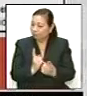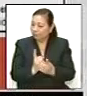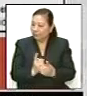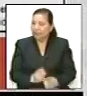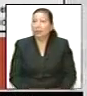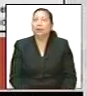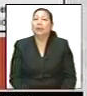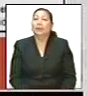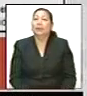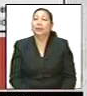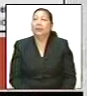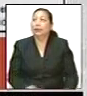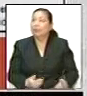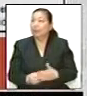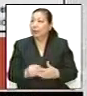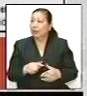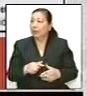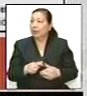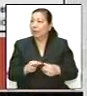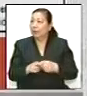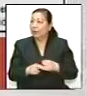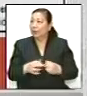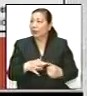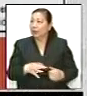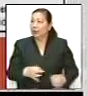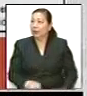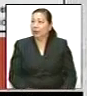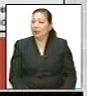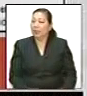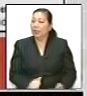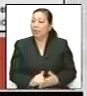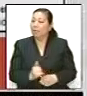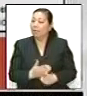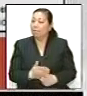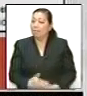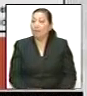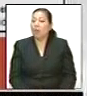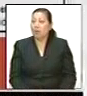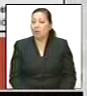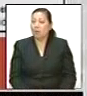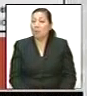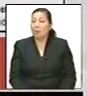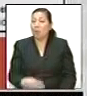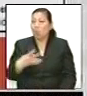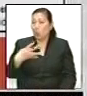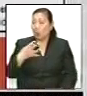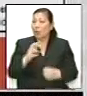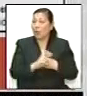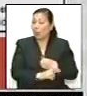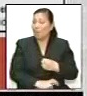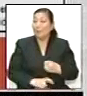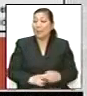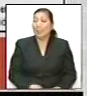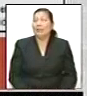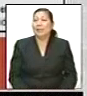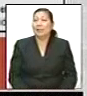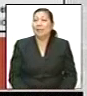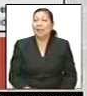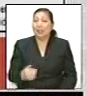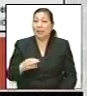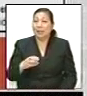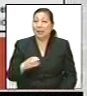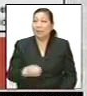alianza y acercar a china en ver de qué manera podemos ver los cuatro países miembros de la alianza tenemos